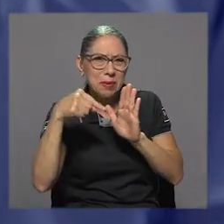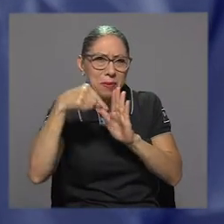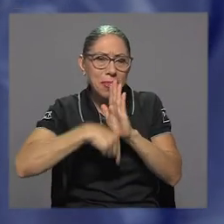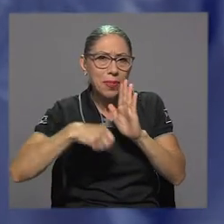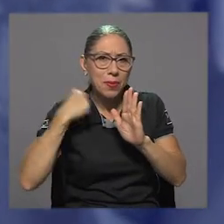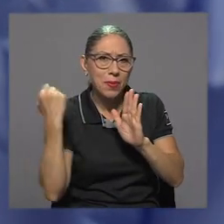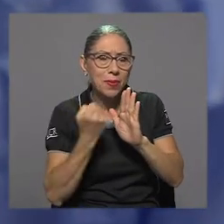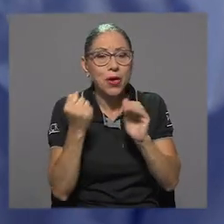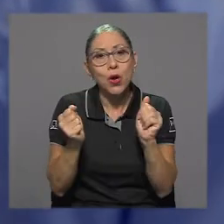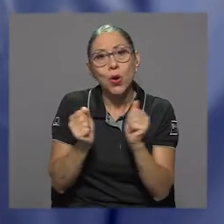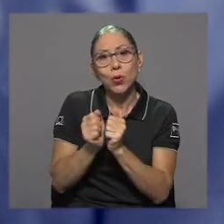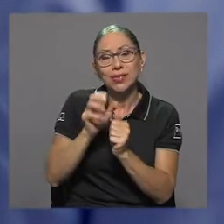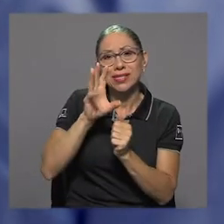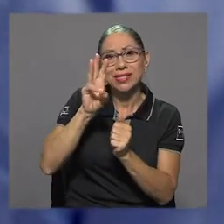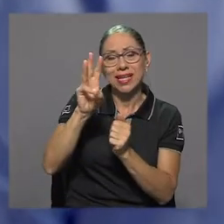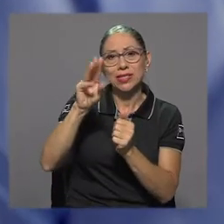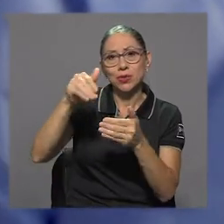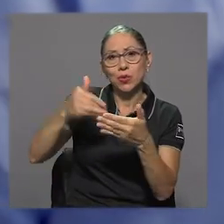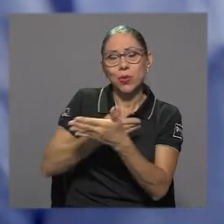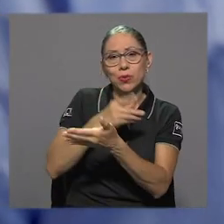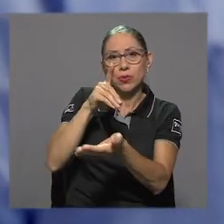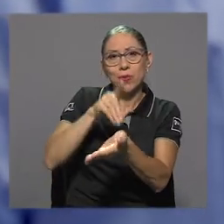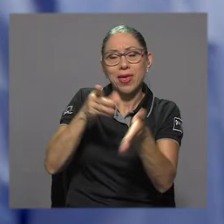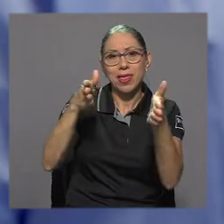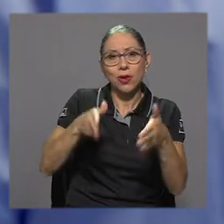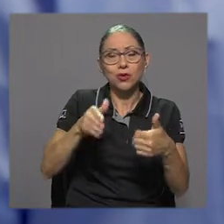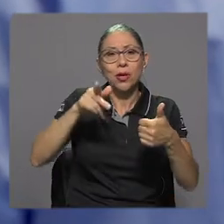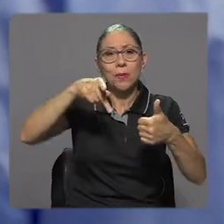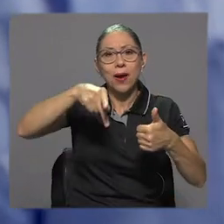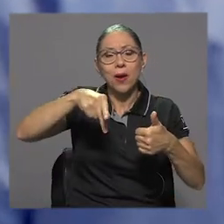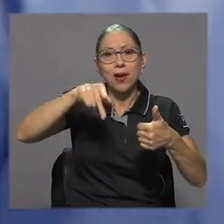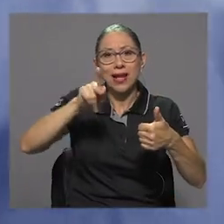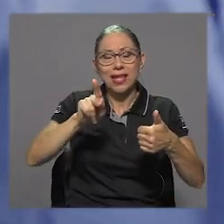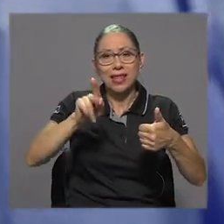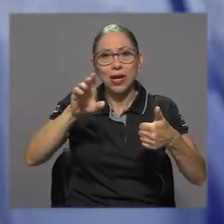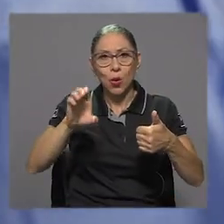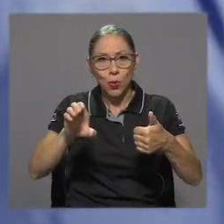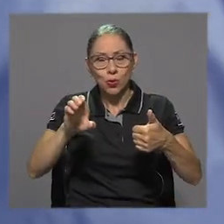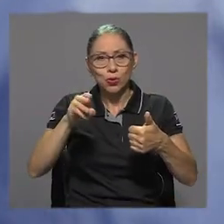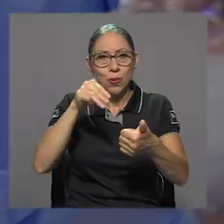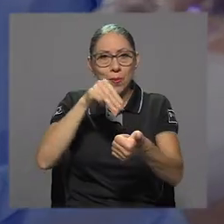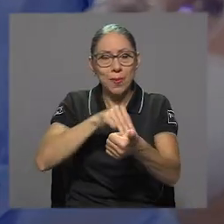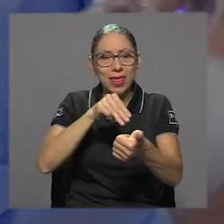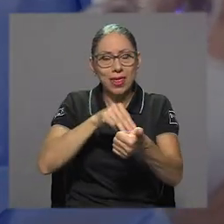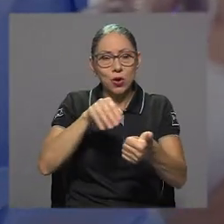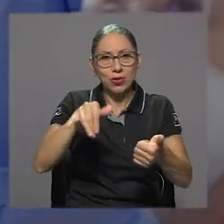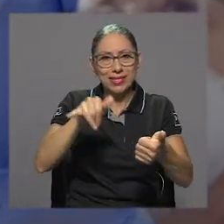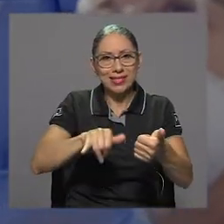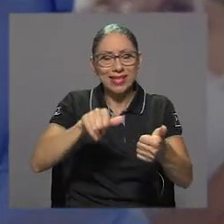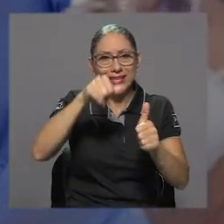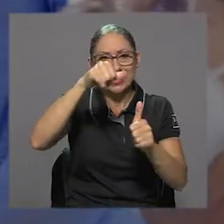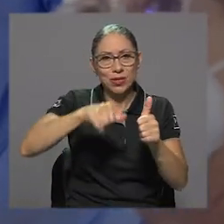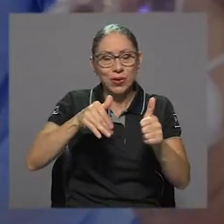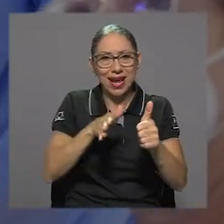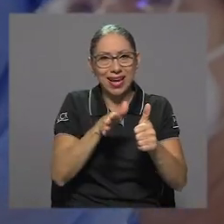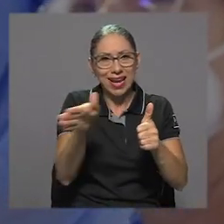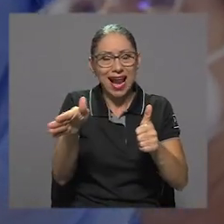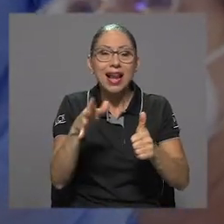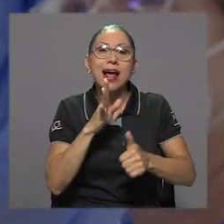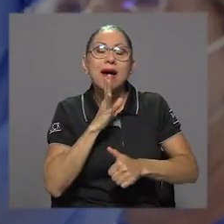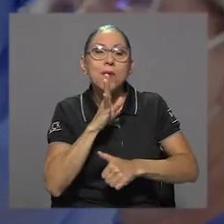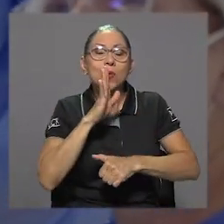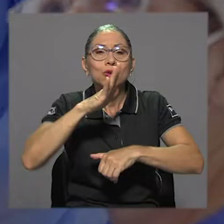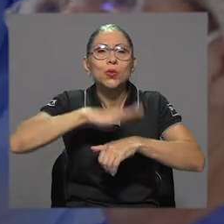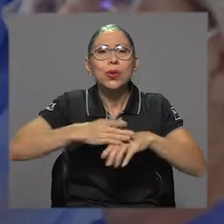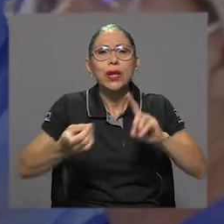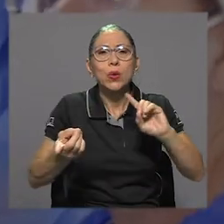cirugía mínimamente invasiva con 6 nuevos médicos residentes. Paola Quinde Cobos, médico residente